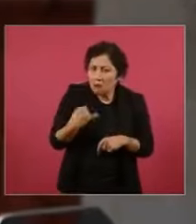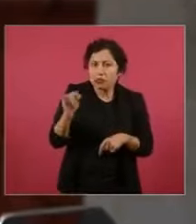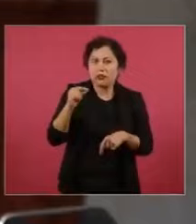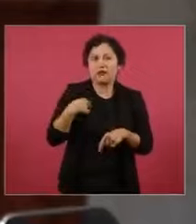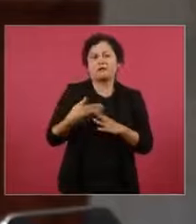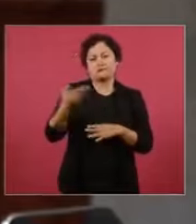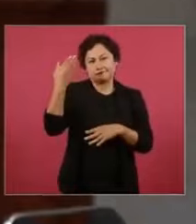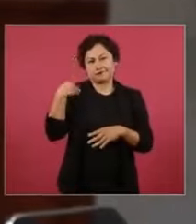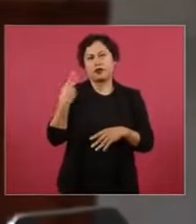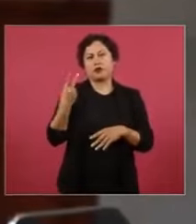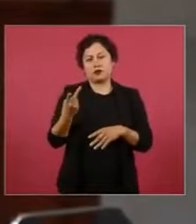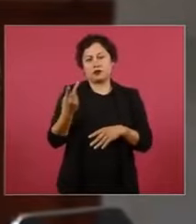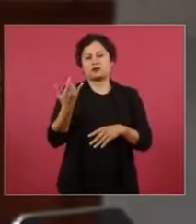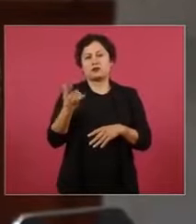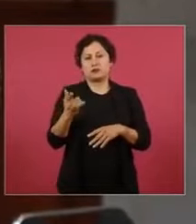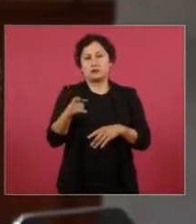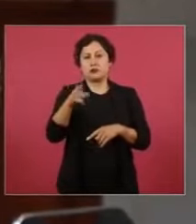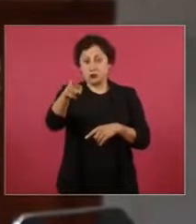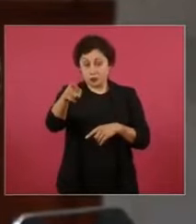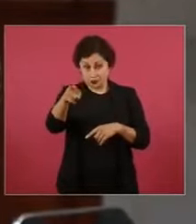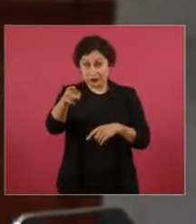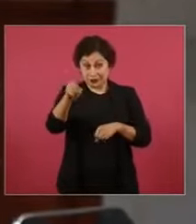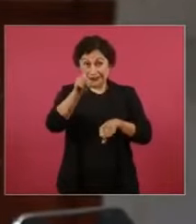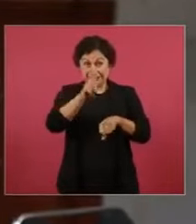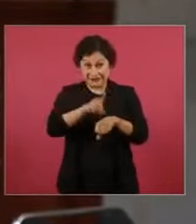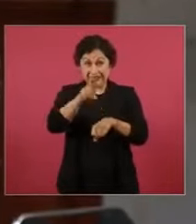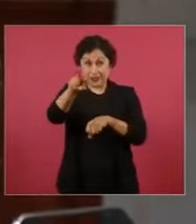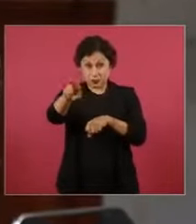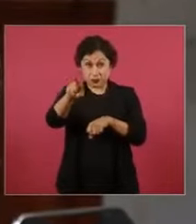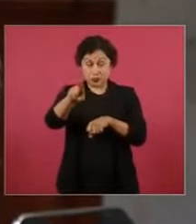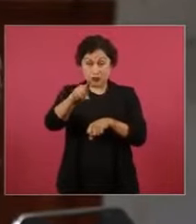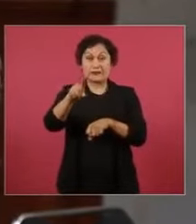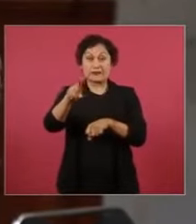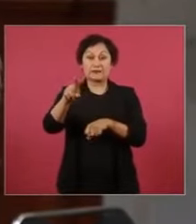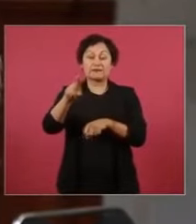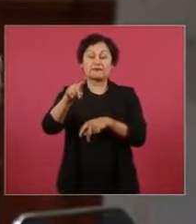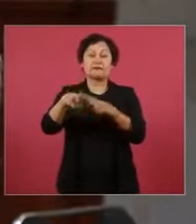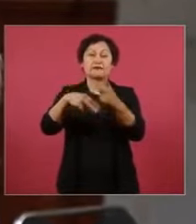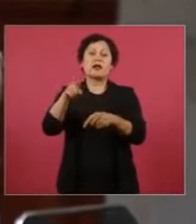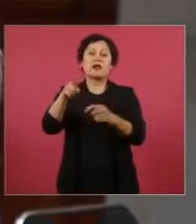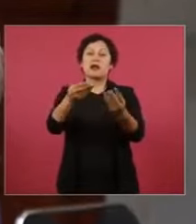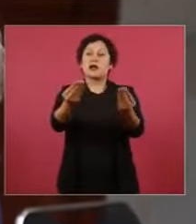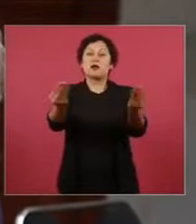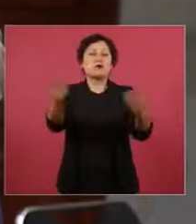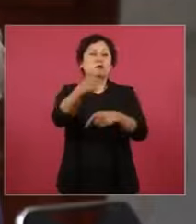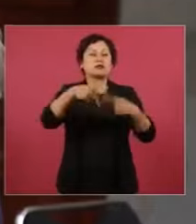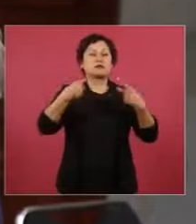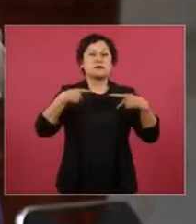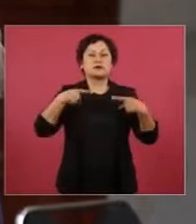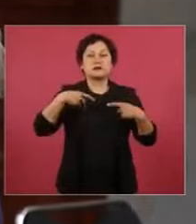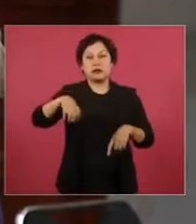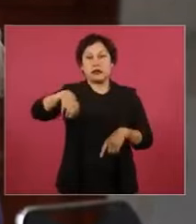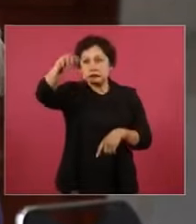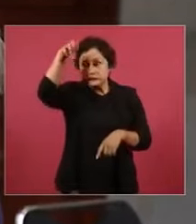Aquí afuera, el día que usted votó, allá afuera estaban estas personas, la mayoría de la tercera edad, que eso es muy lamentable,